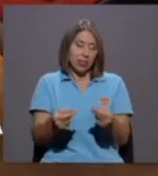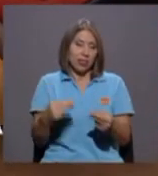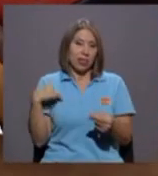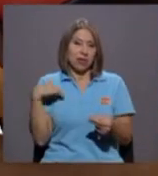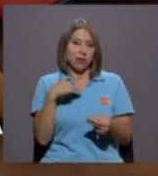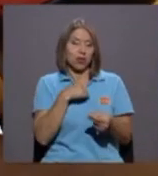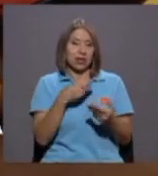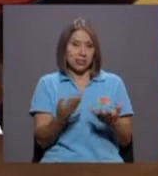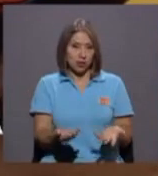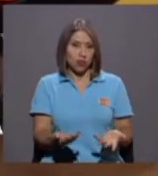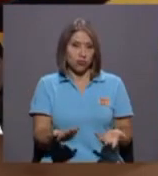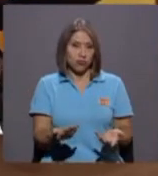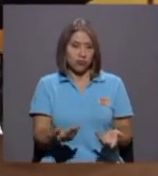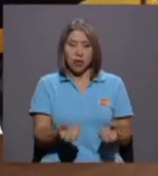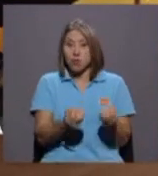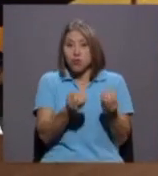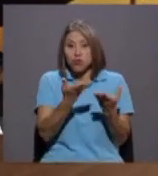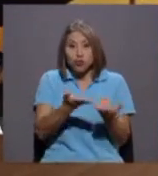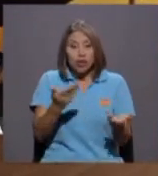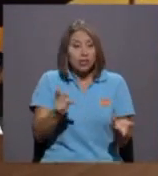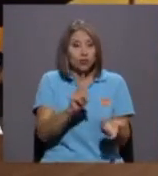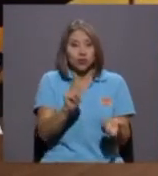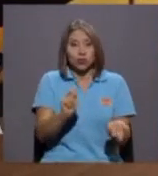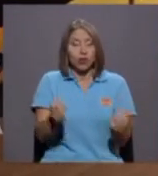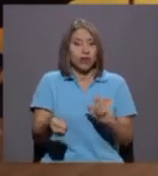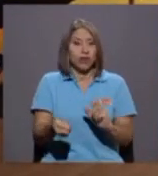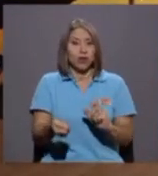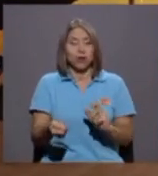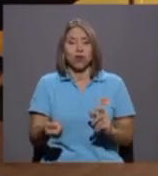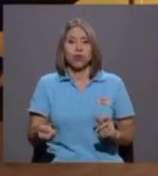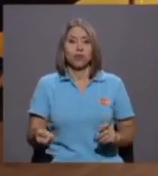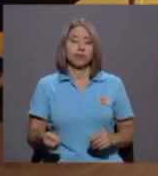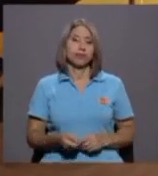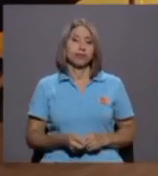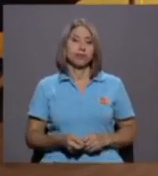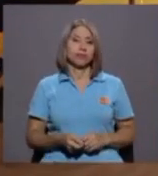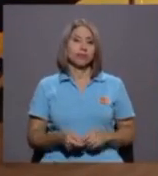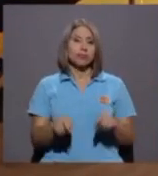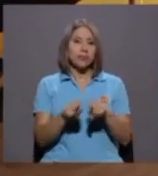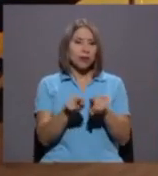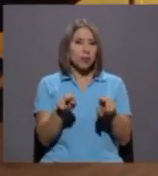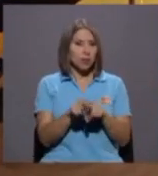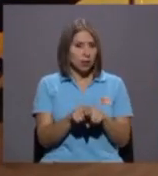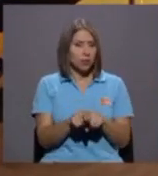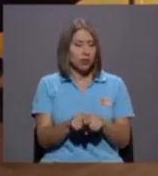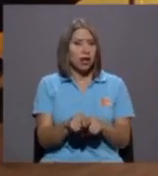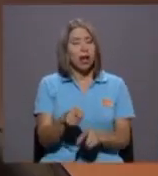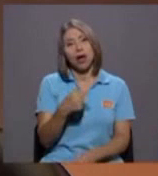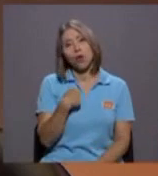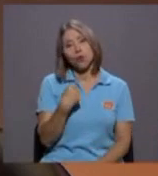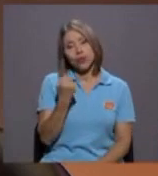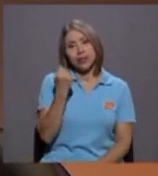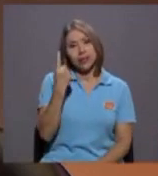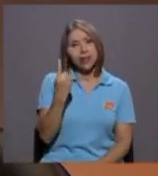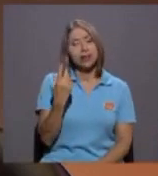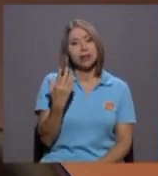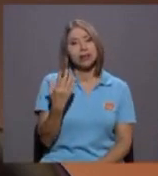no se modificó. Pues una de las cosas que decían era, y por el otro lado uno entiende que